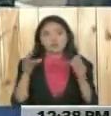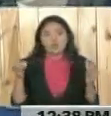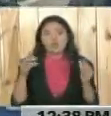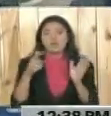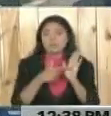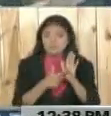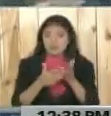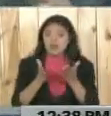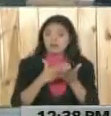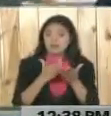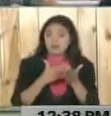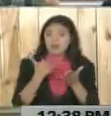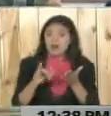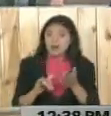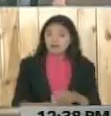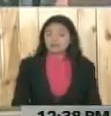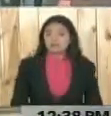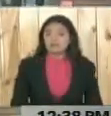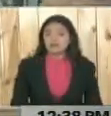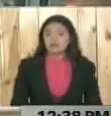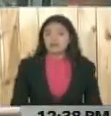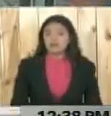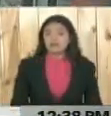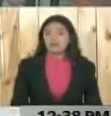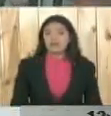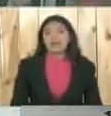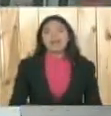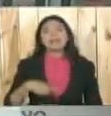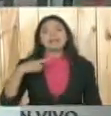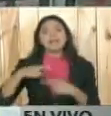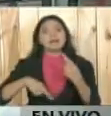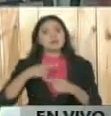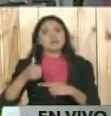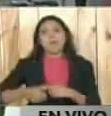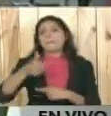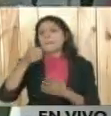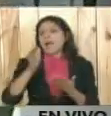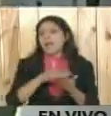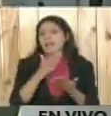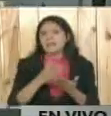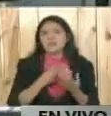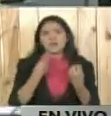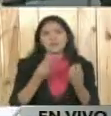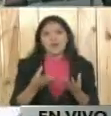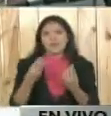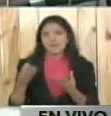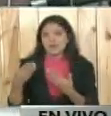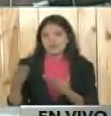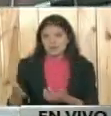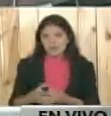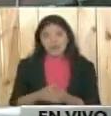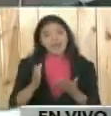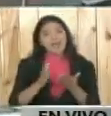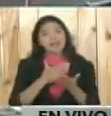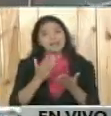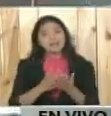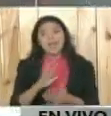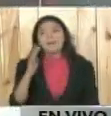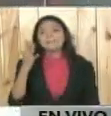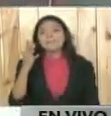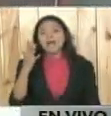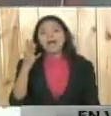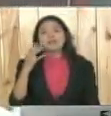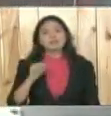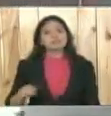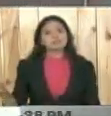libro. Mira. Y la revolución que más libros ha editado. Así es, mira, aquí tengo el libro La Mano Invisible